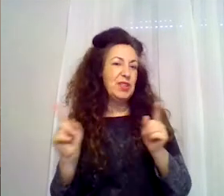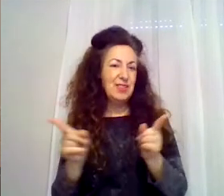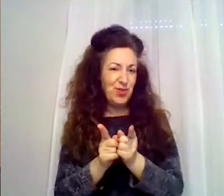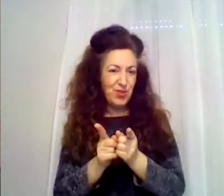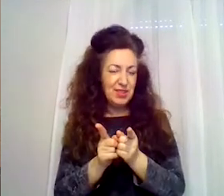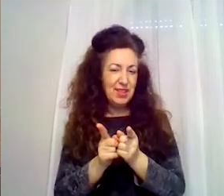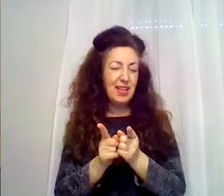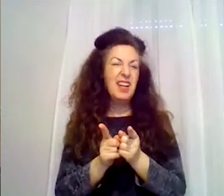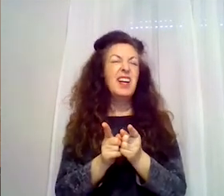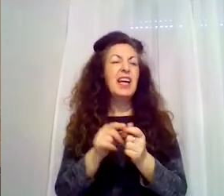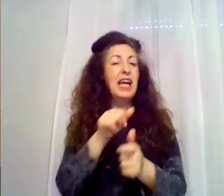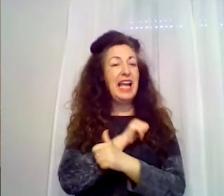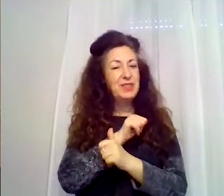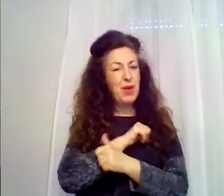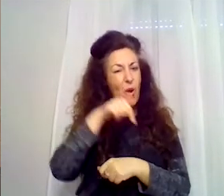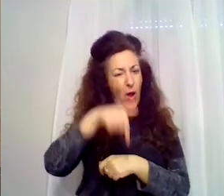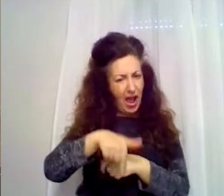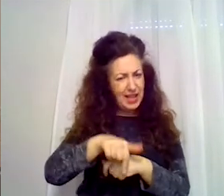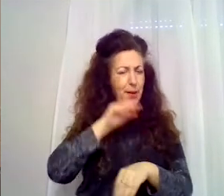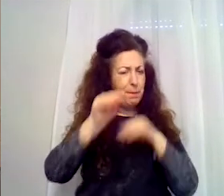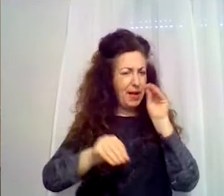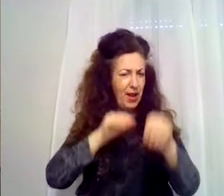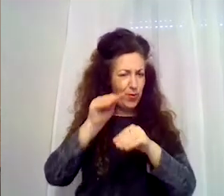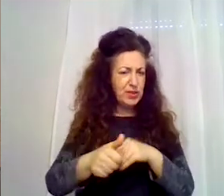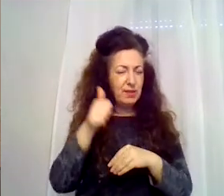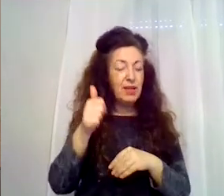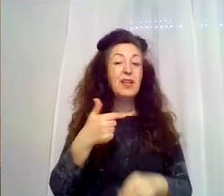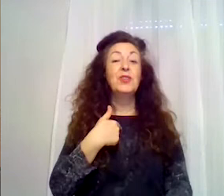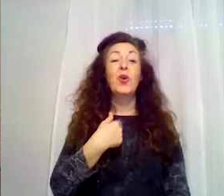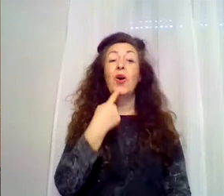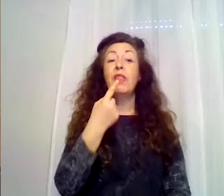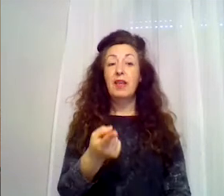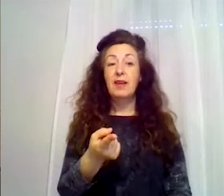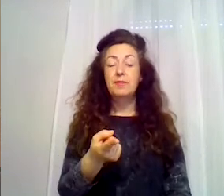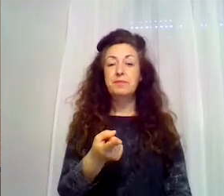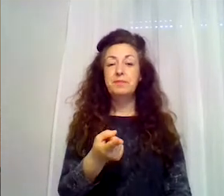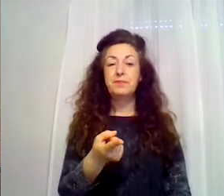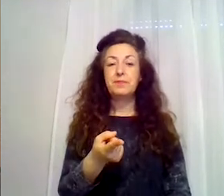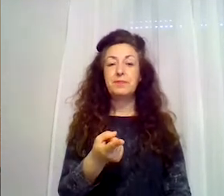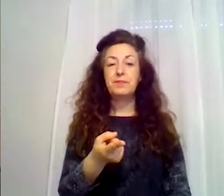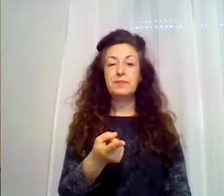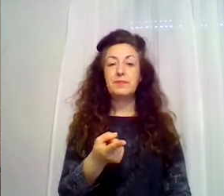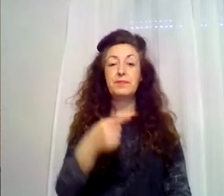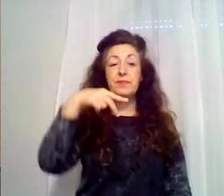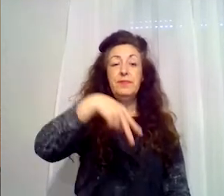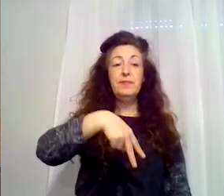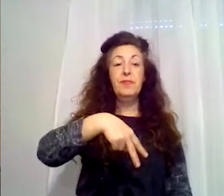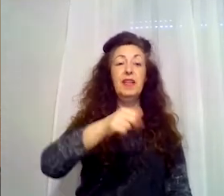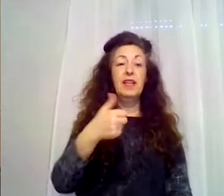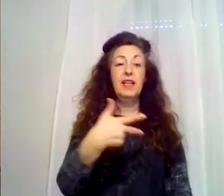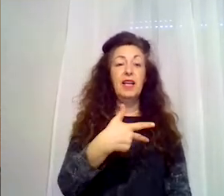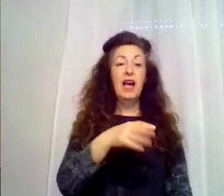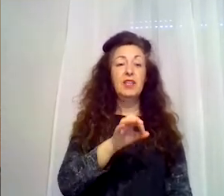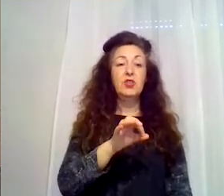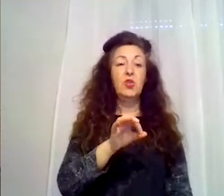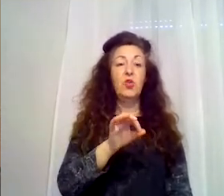Esto contrasta mucho con las fuentes reales, descubiertas mucho después, donde presentan a Epicuro como un hombre muy moderado,